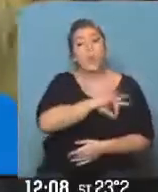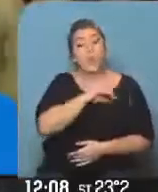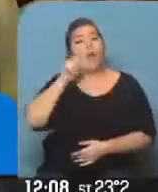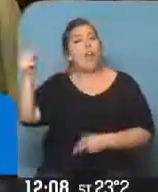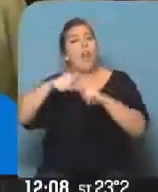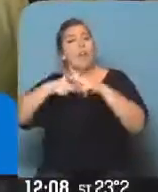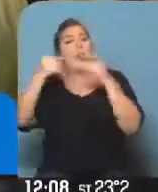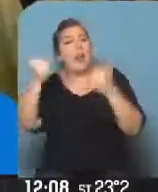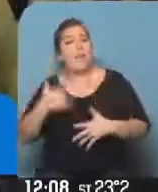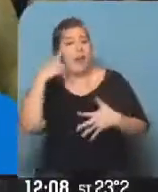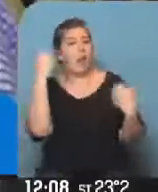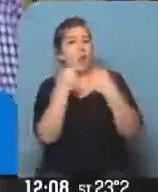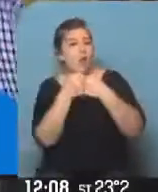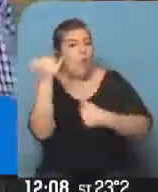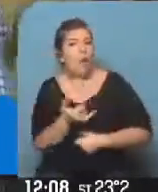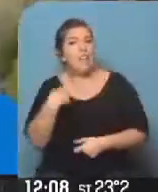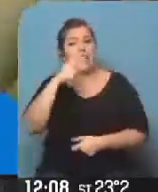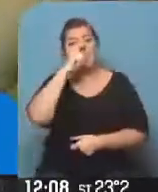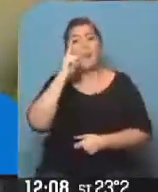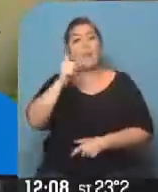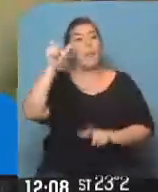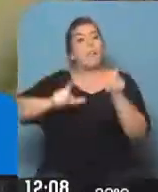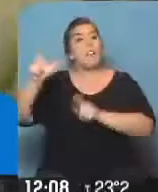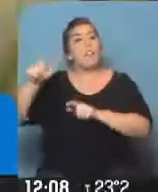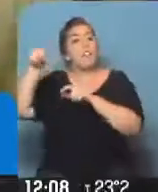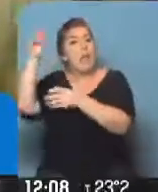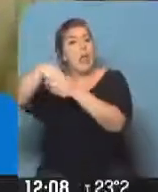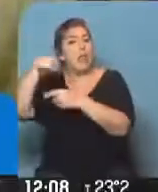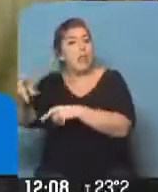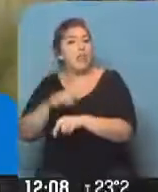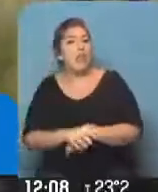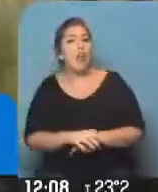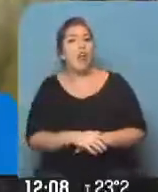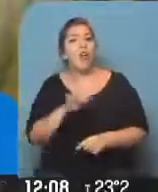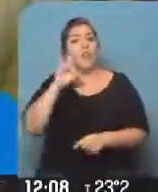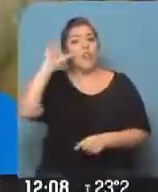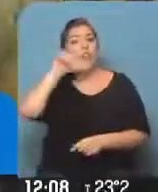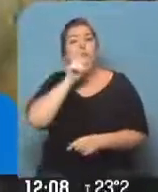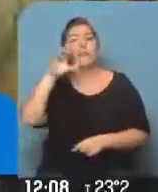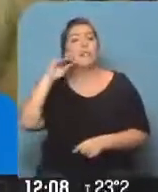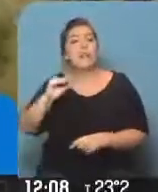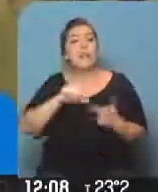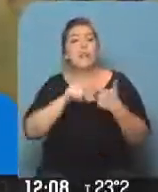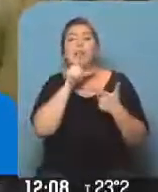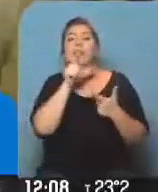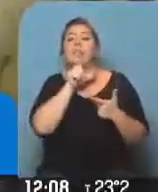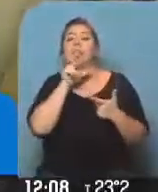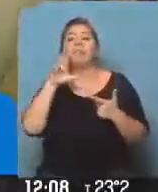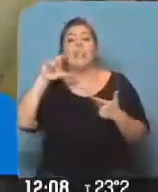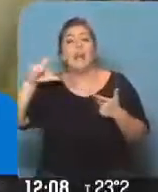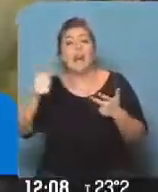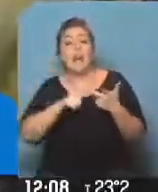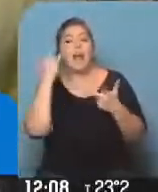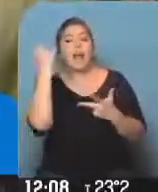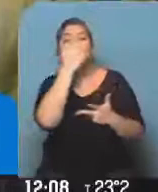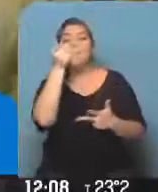herramientas para conciliar. Tienen 7.000 pasajeros de rehenes. Dietrich, Triaca y Macri tienen a los